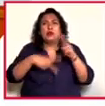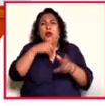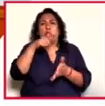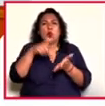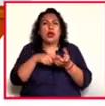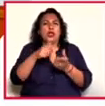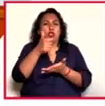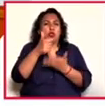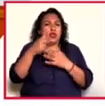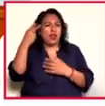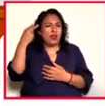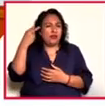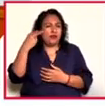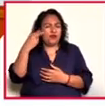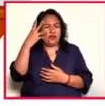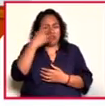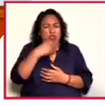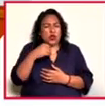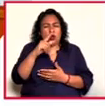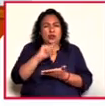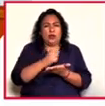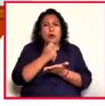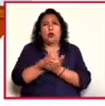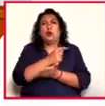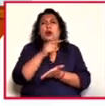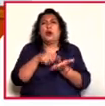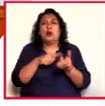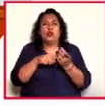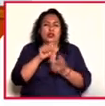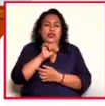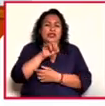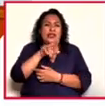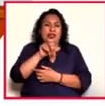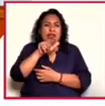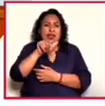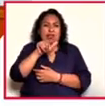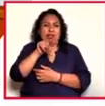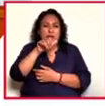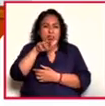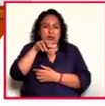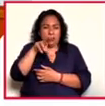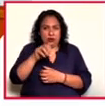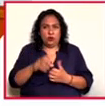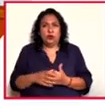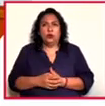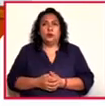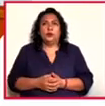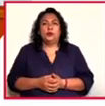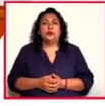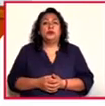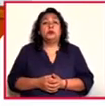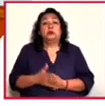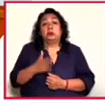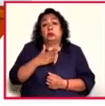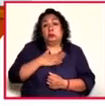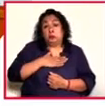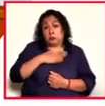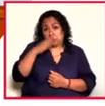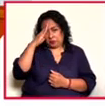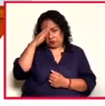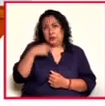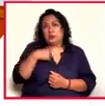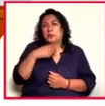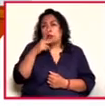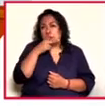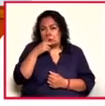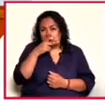a través de la Sierra de Altamira. Que al fin de tu camino. Y yo digo que de ahí mi papá